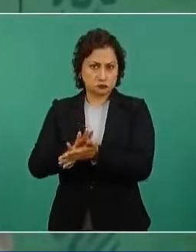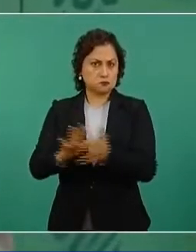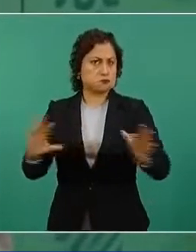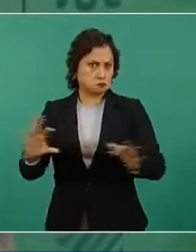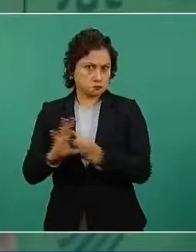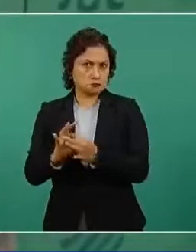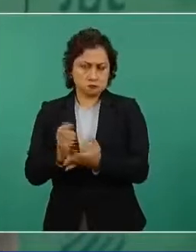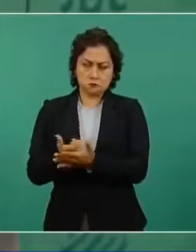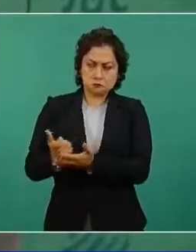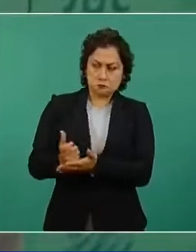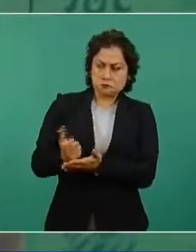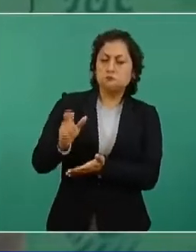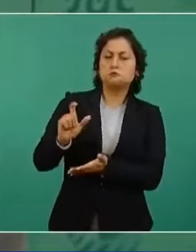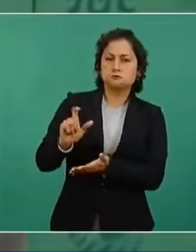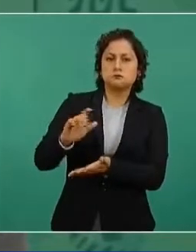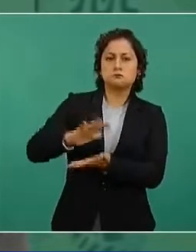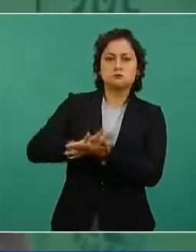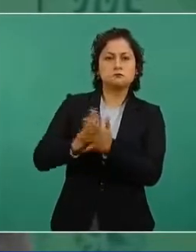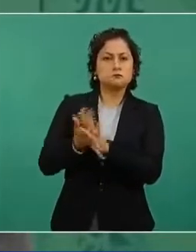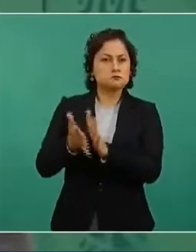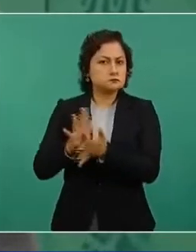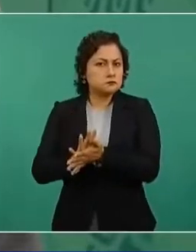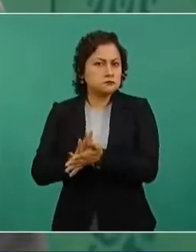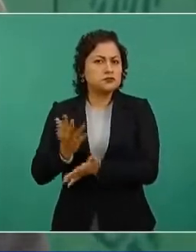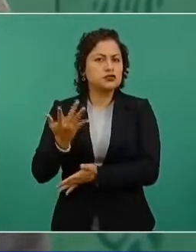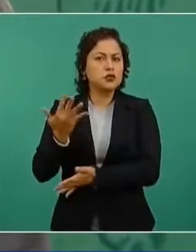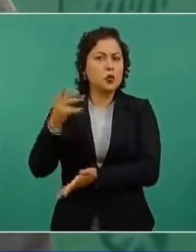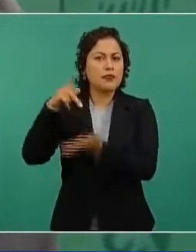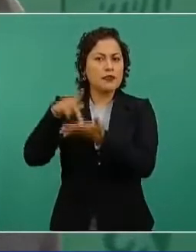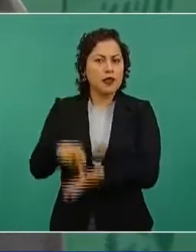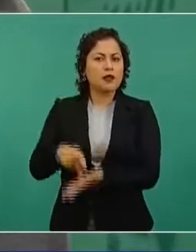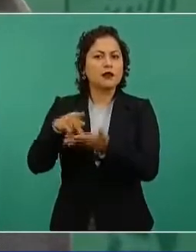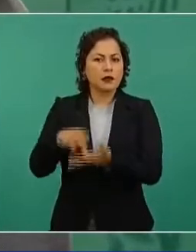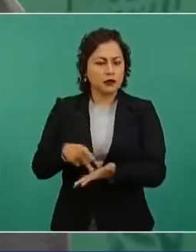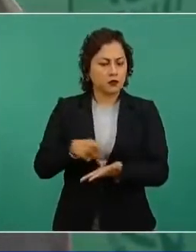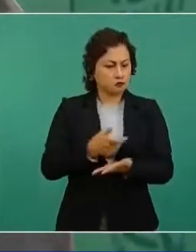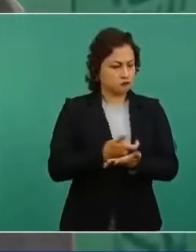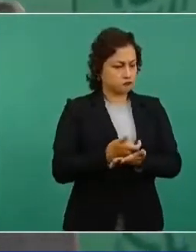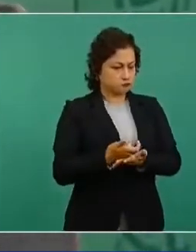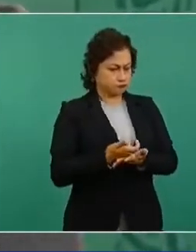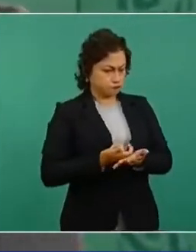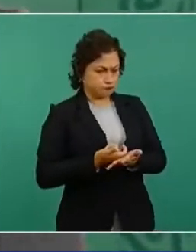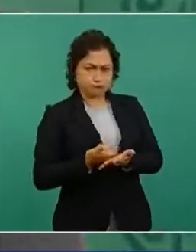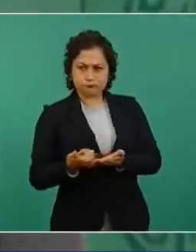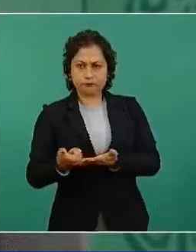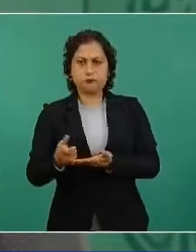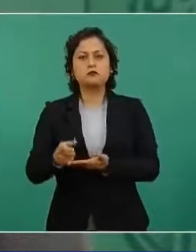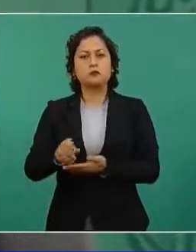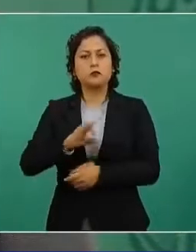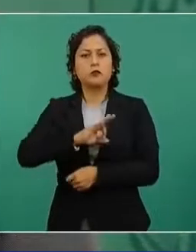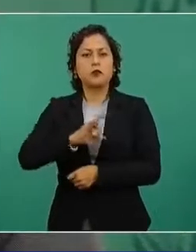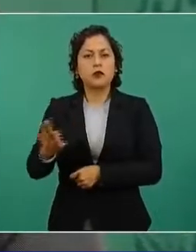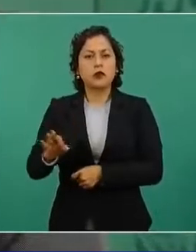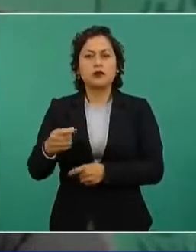50 kilos de tortilla, un salario mínimo. Cuando llegamos al gobierno alcanzaba para